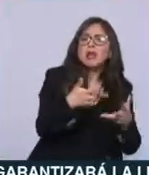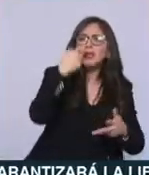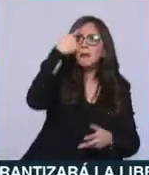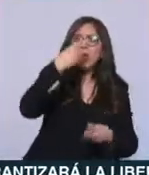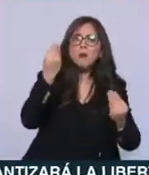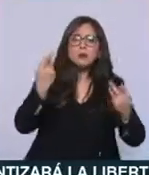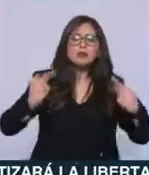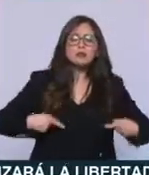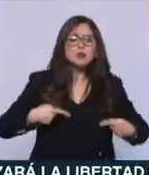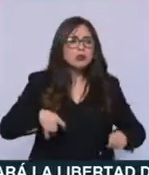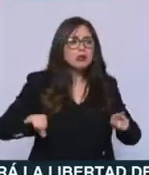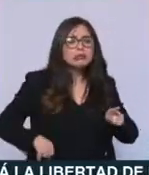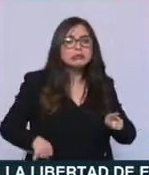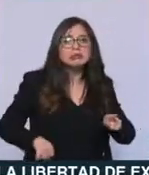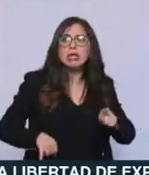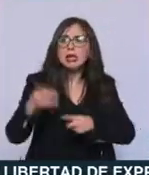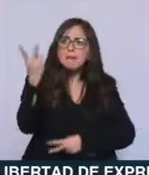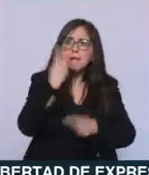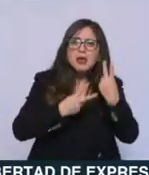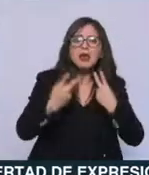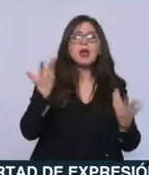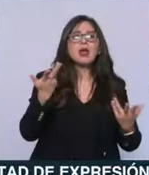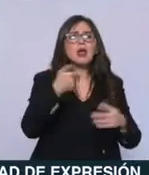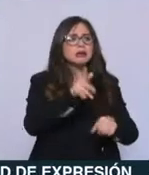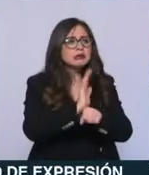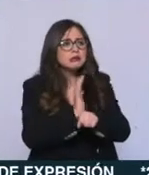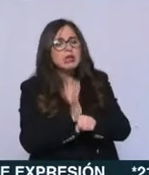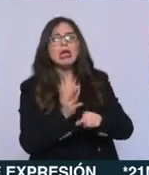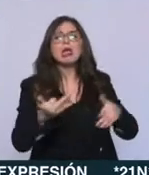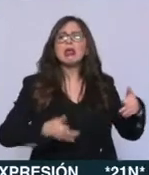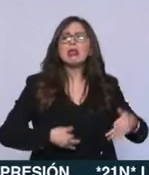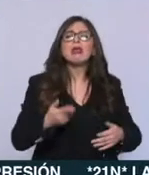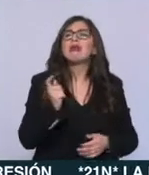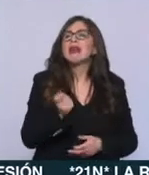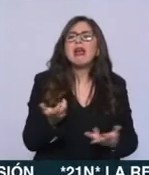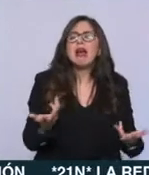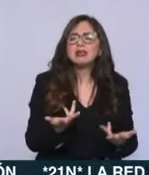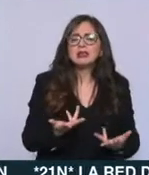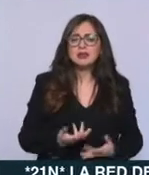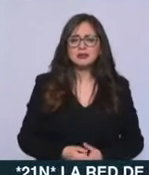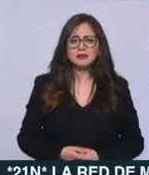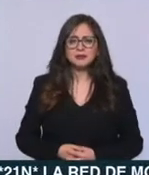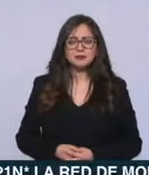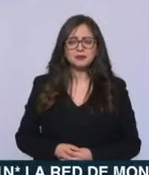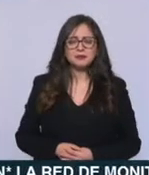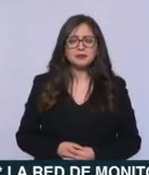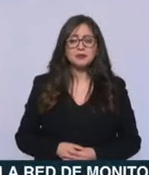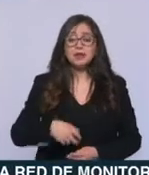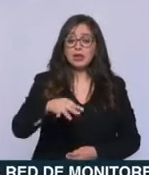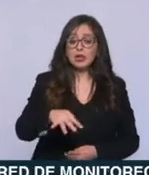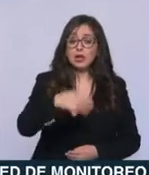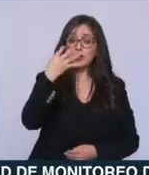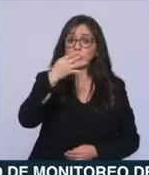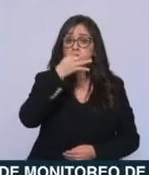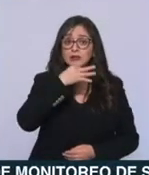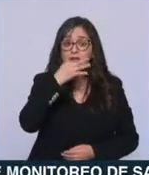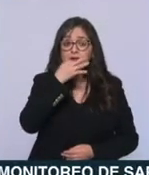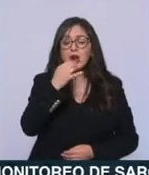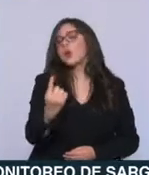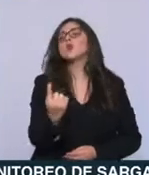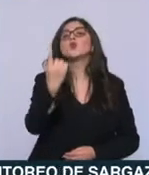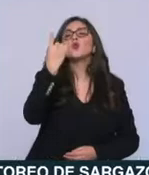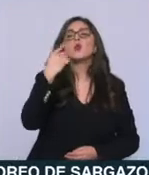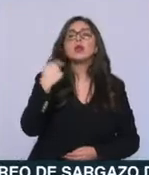de encuentros de cine? ¿Qué más se prevé hacer? Efectivamente, los 14 festivales que se están promoviendo, uno de ellos se